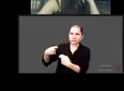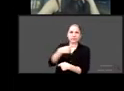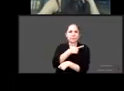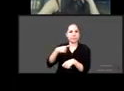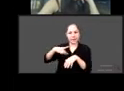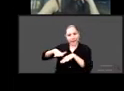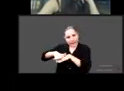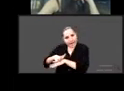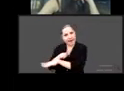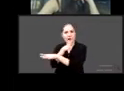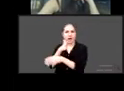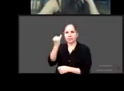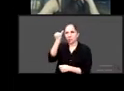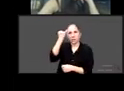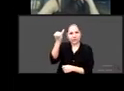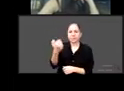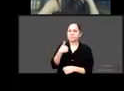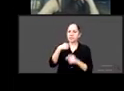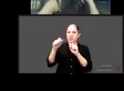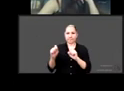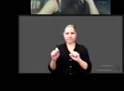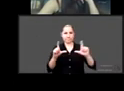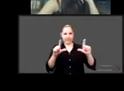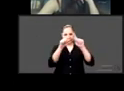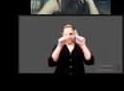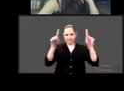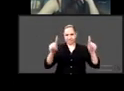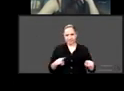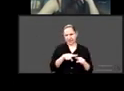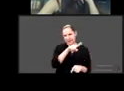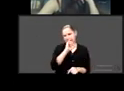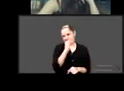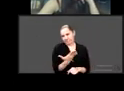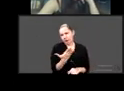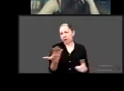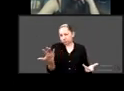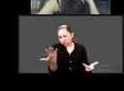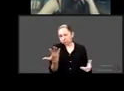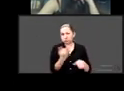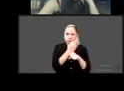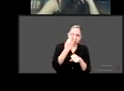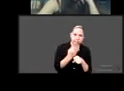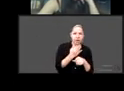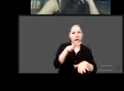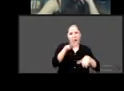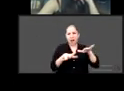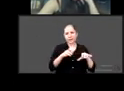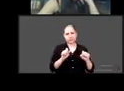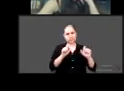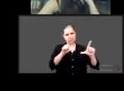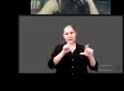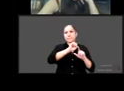ese meme que está ahí, que afortunadamente luego circula y en ocasiones llega a hacerse viral una y otra